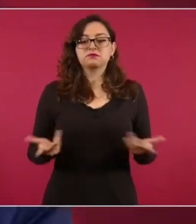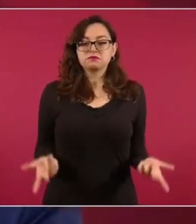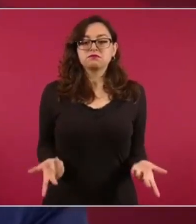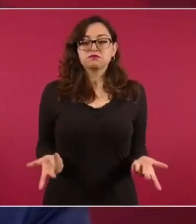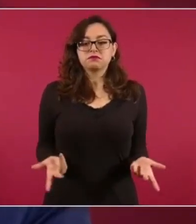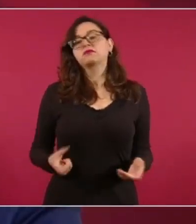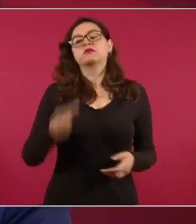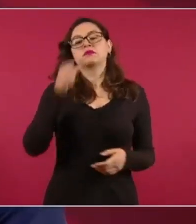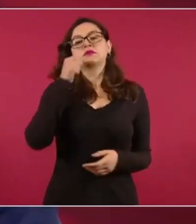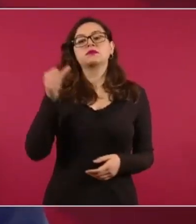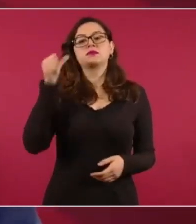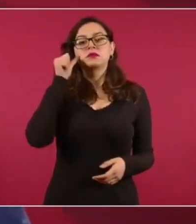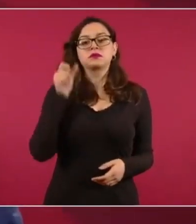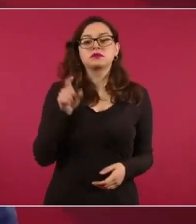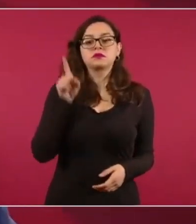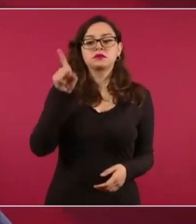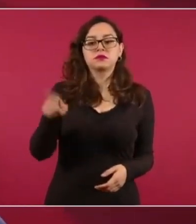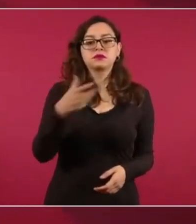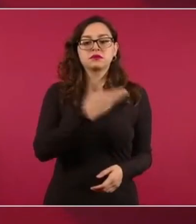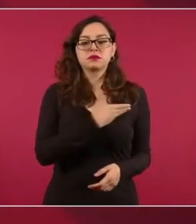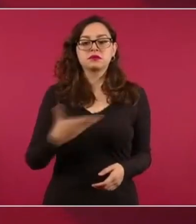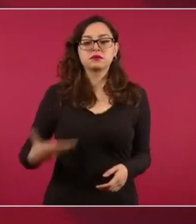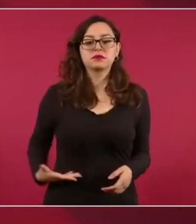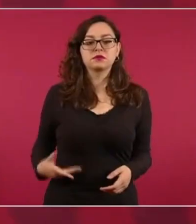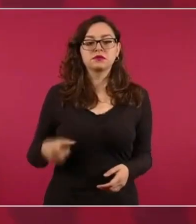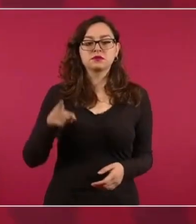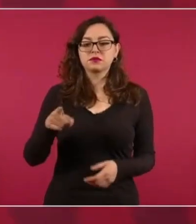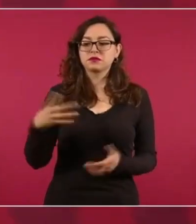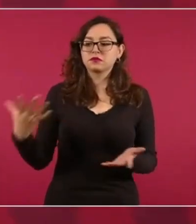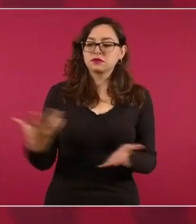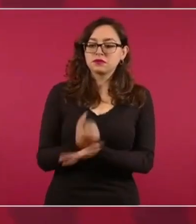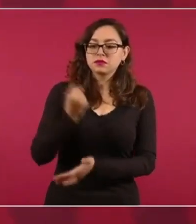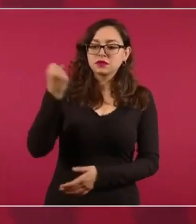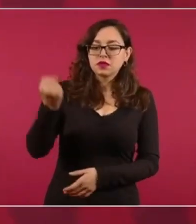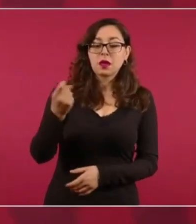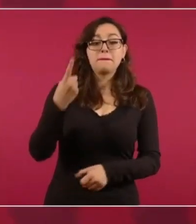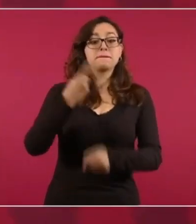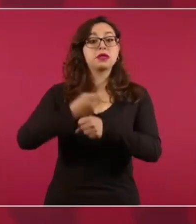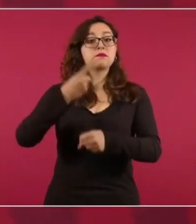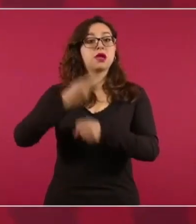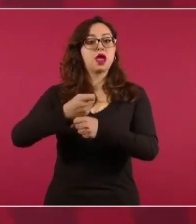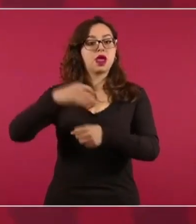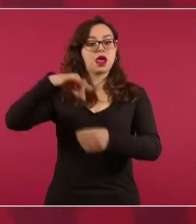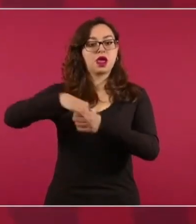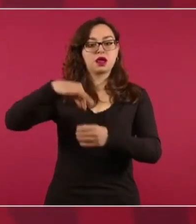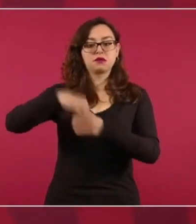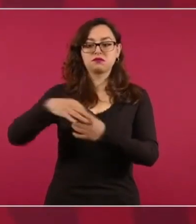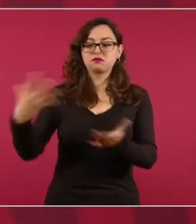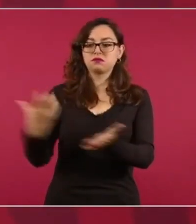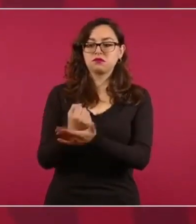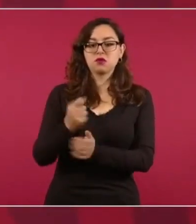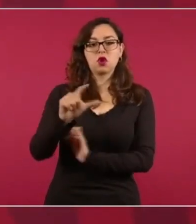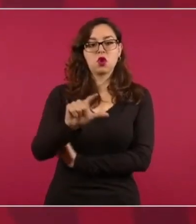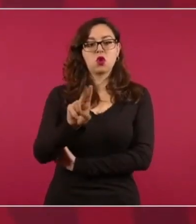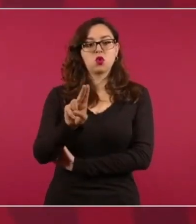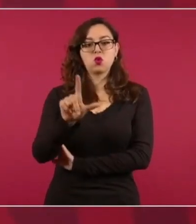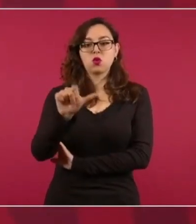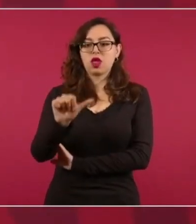felicité ayer a quien ganó la primera vuelta, Lula.